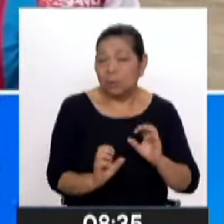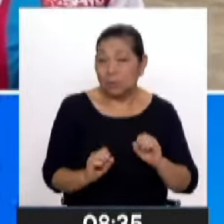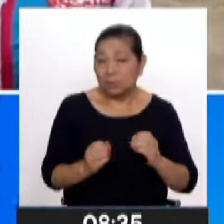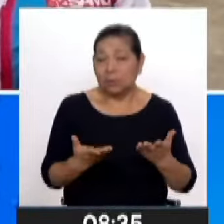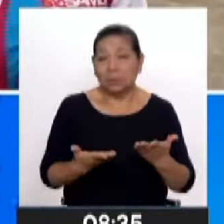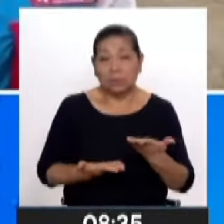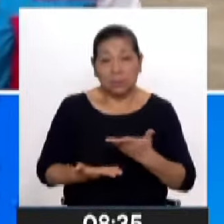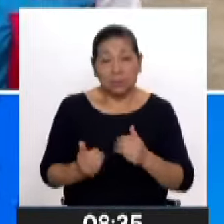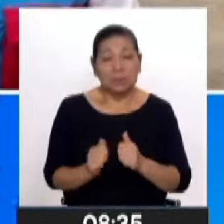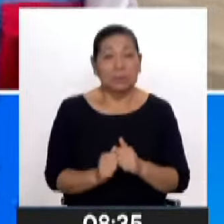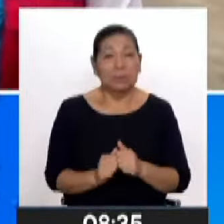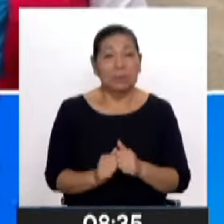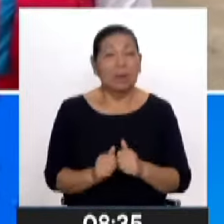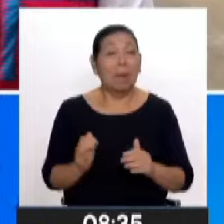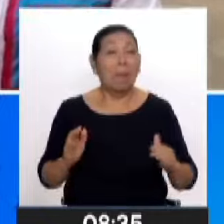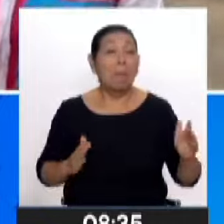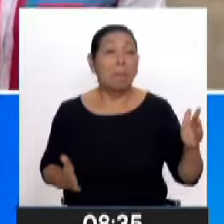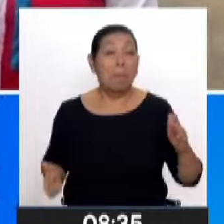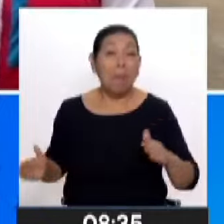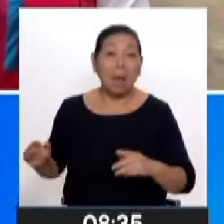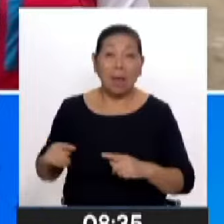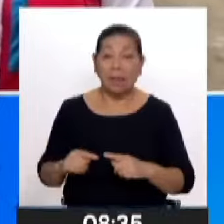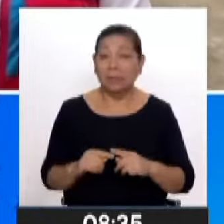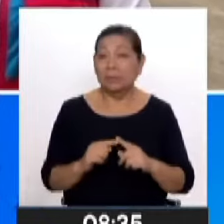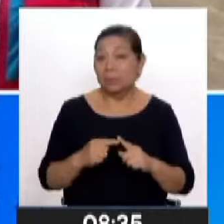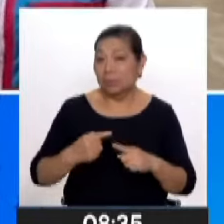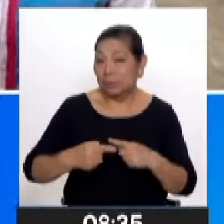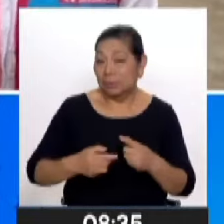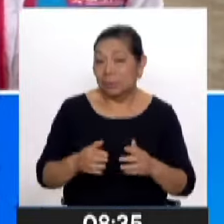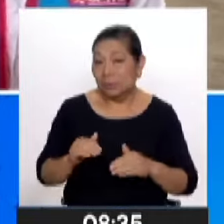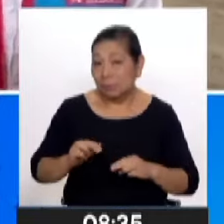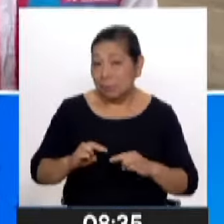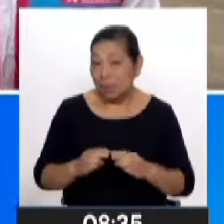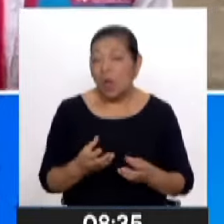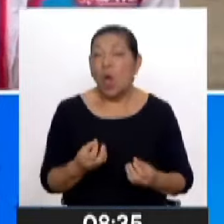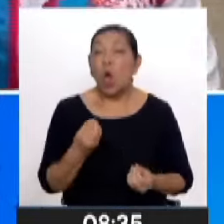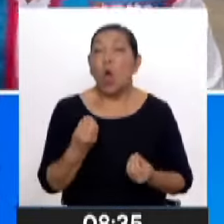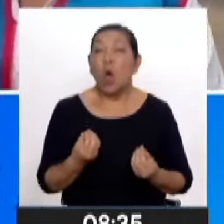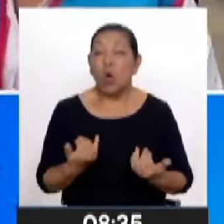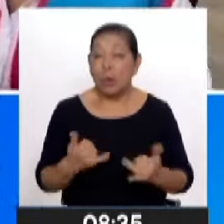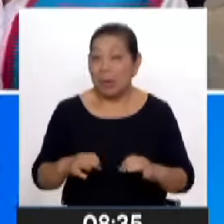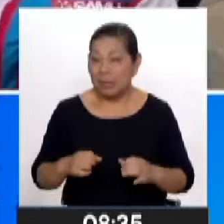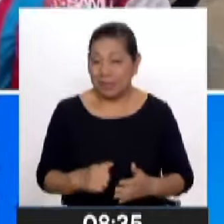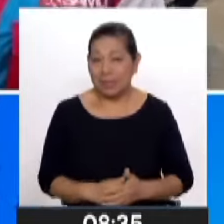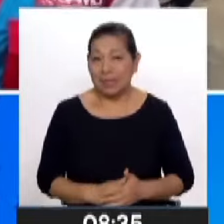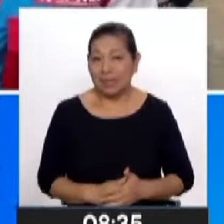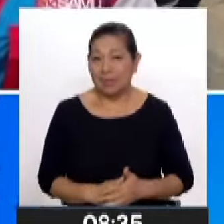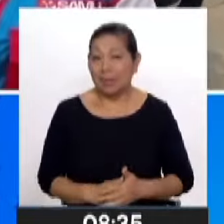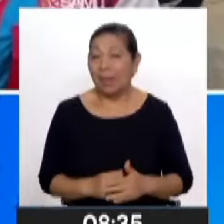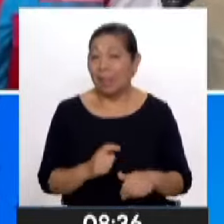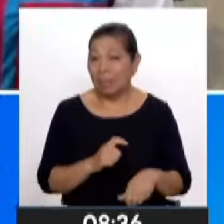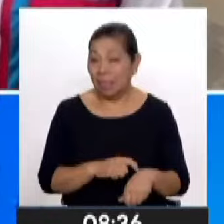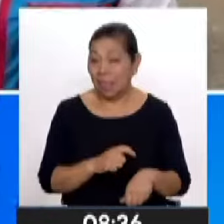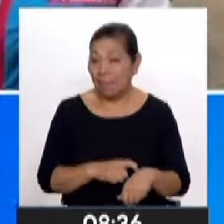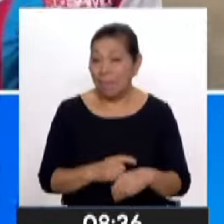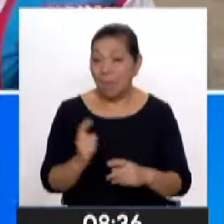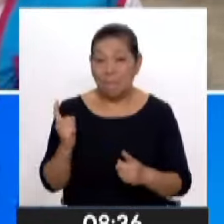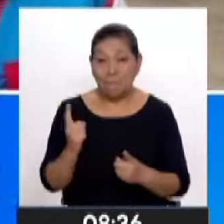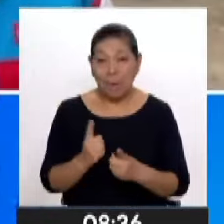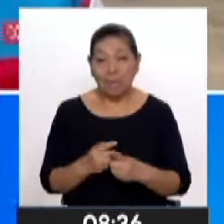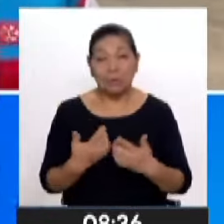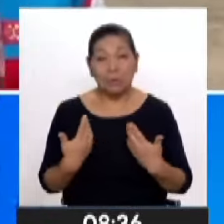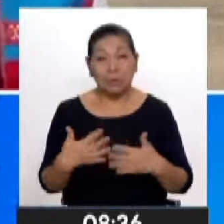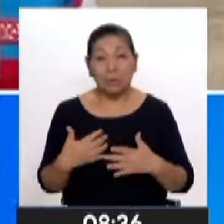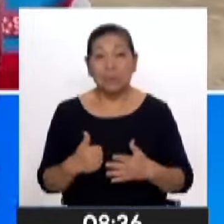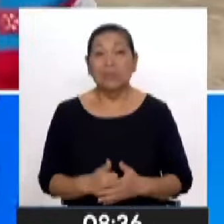van a refrescarse de repente a las playas, ¿no? En los accidentes fluviales. En ese caso, ¿cómo operan ustedes, no? Porque esta es la época del año en que tienen más